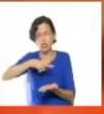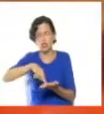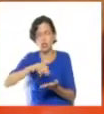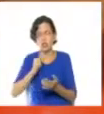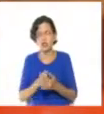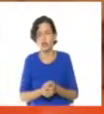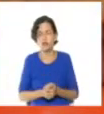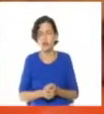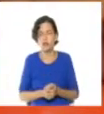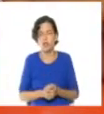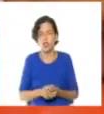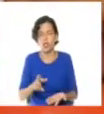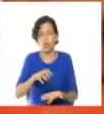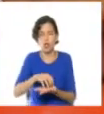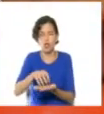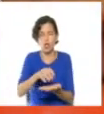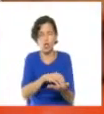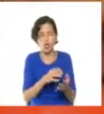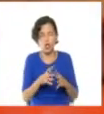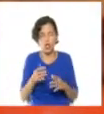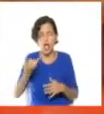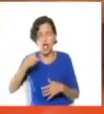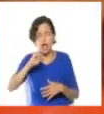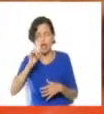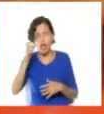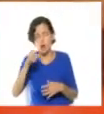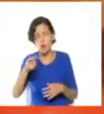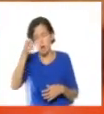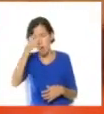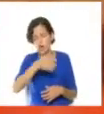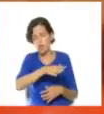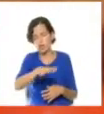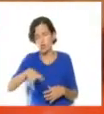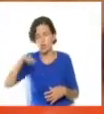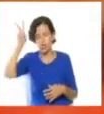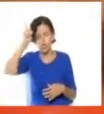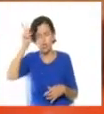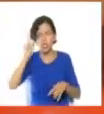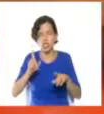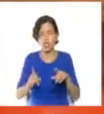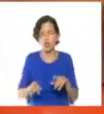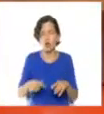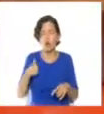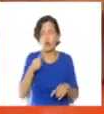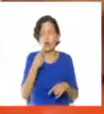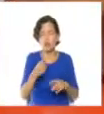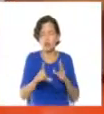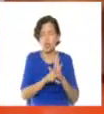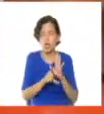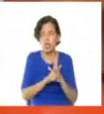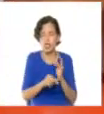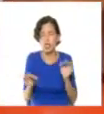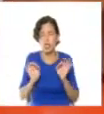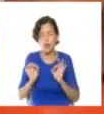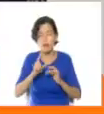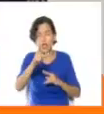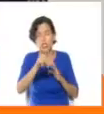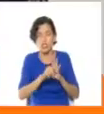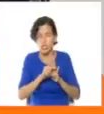Nacional y en los cuerpos deliberantes de las entidades federales y locales con población indígena conforme a la